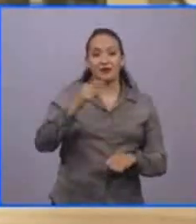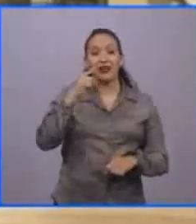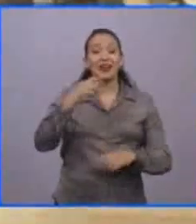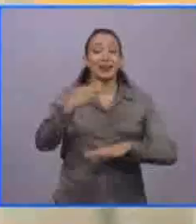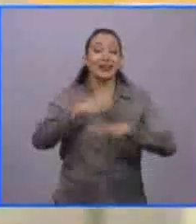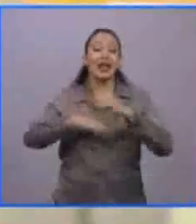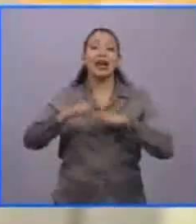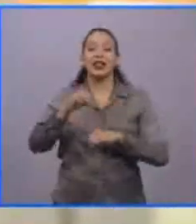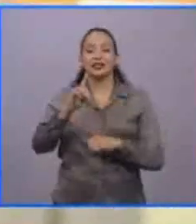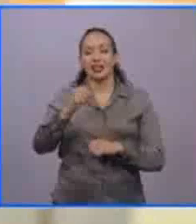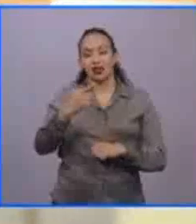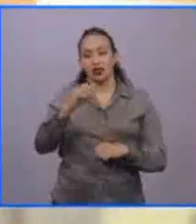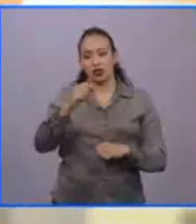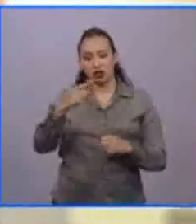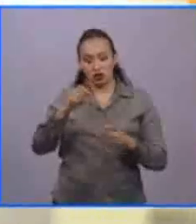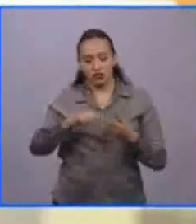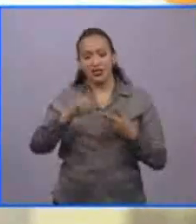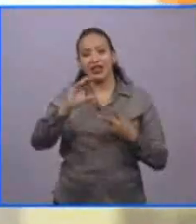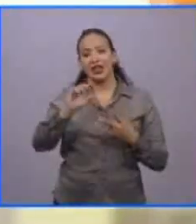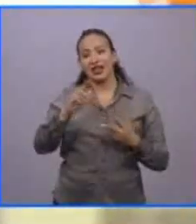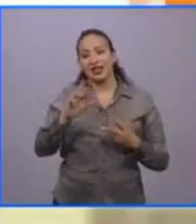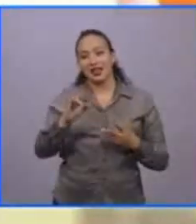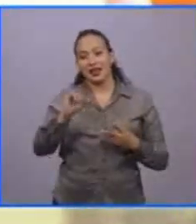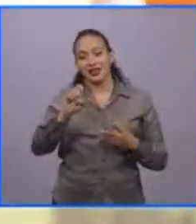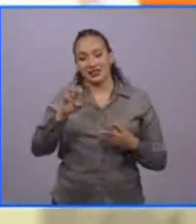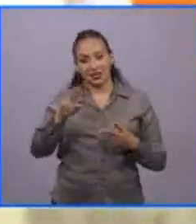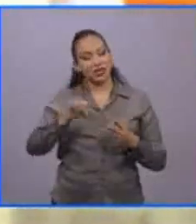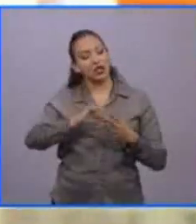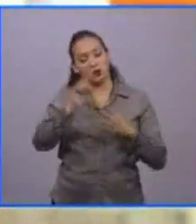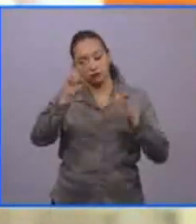las marcas Dodge, Jeep y Chrysler, entre otras.